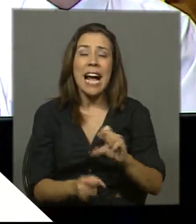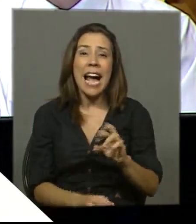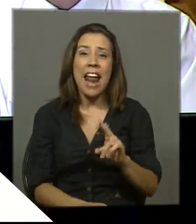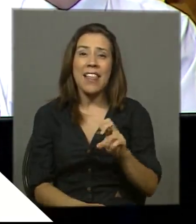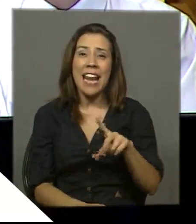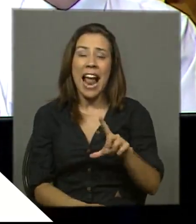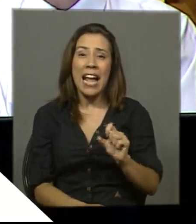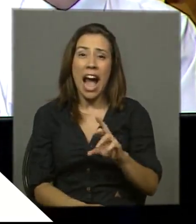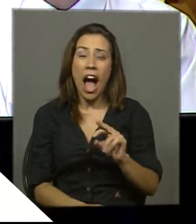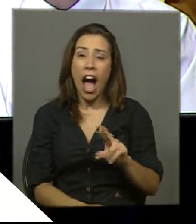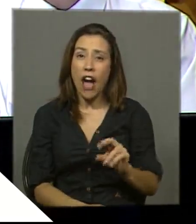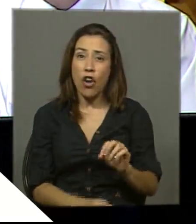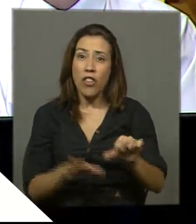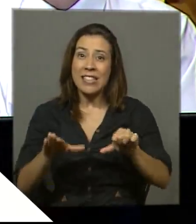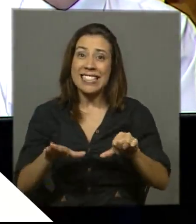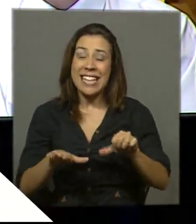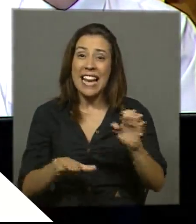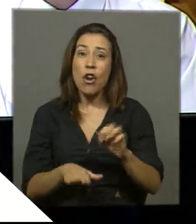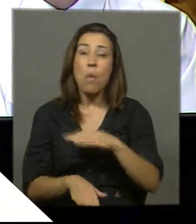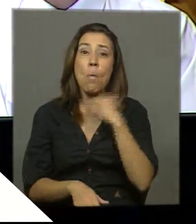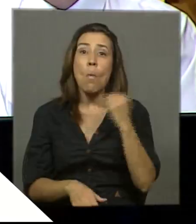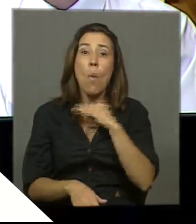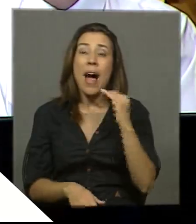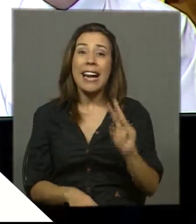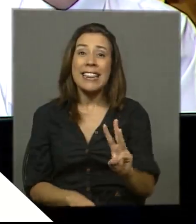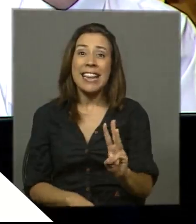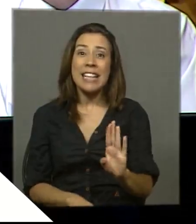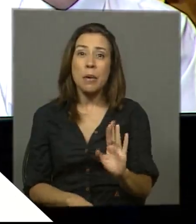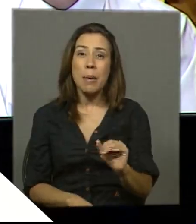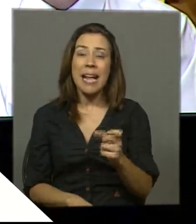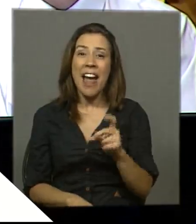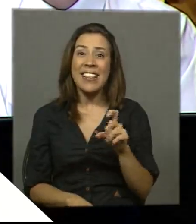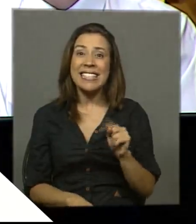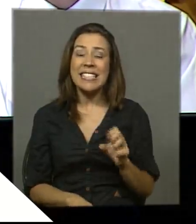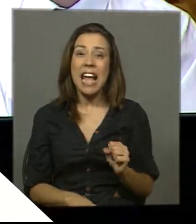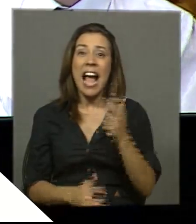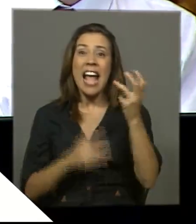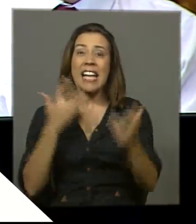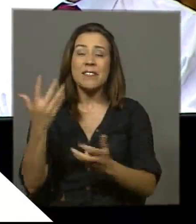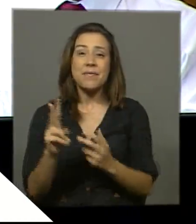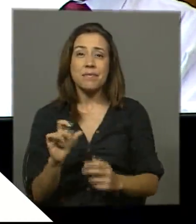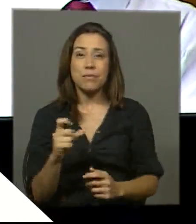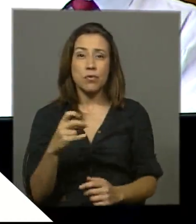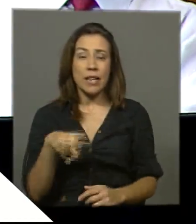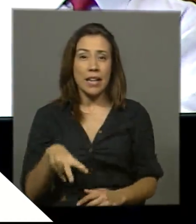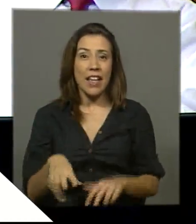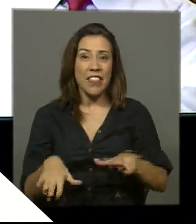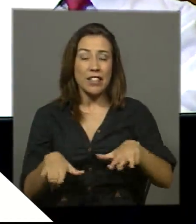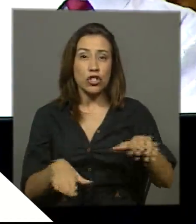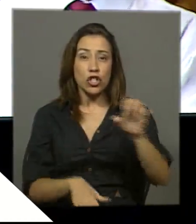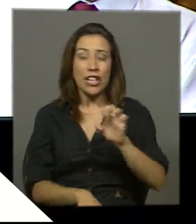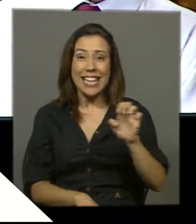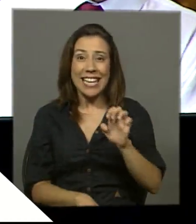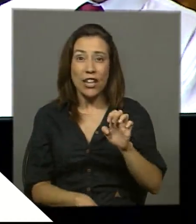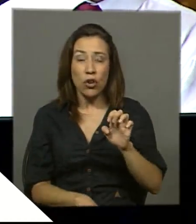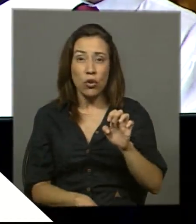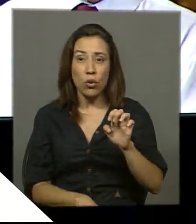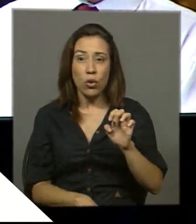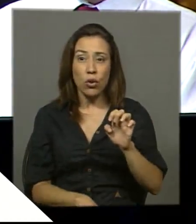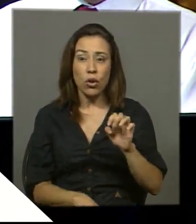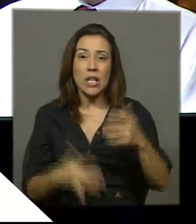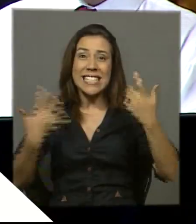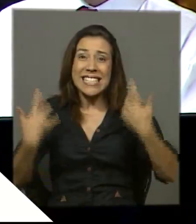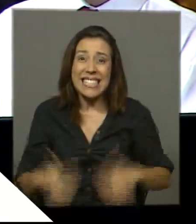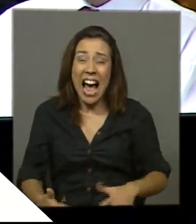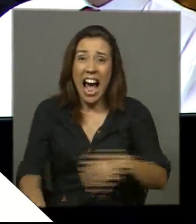el 16 de enero mueren tres brigadistas en el incendio en bichu quén el 18 de enero ya